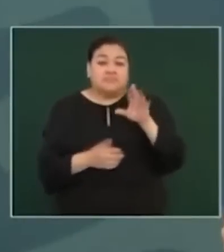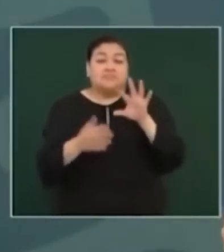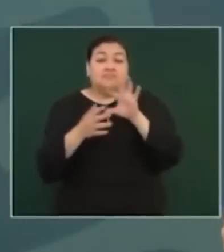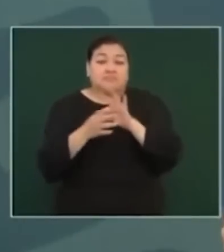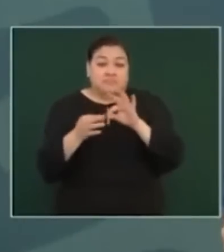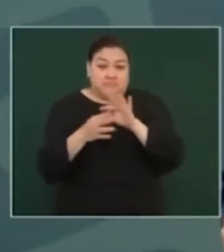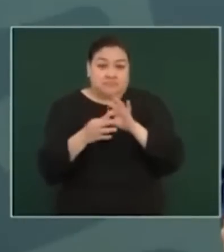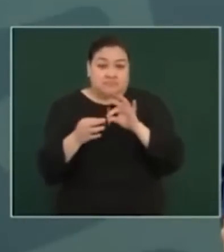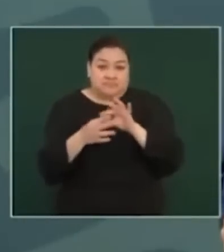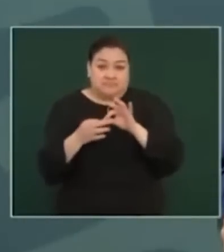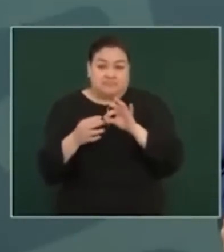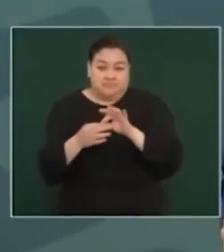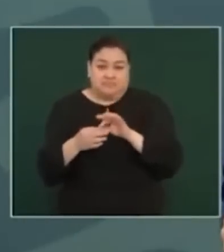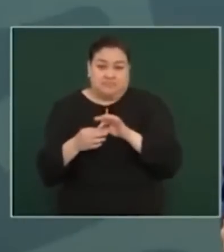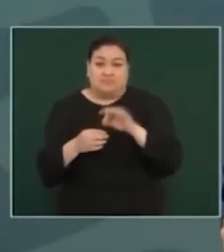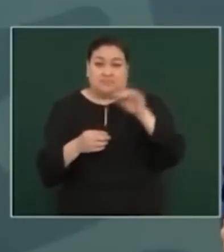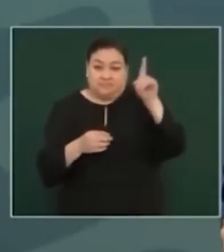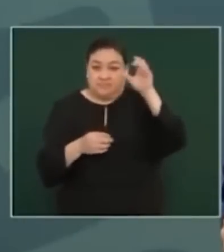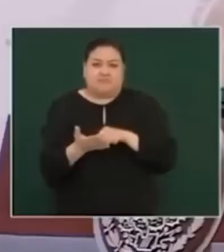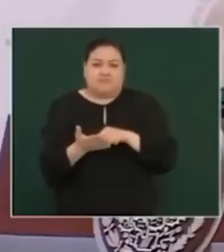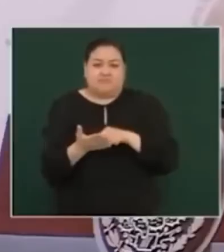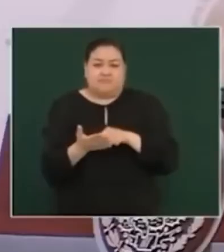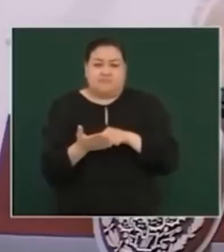de que ellos no